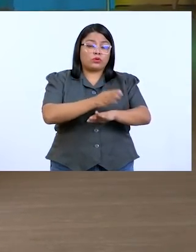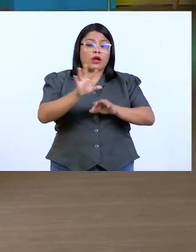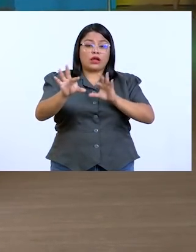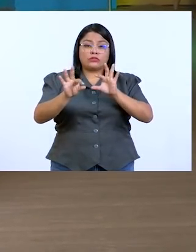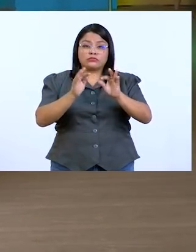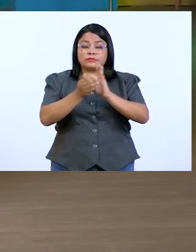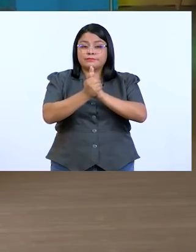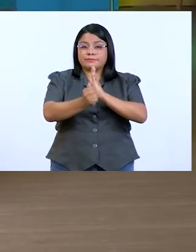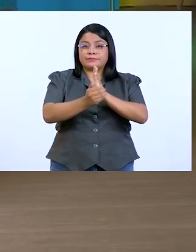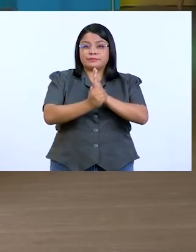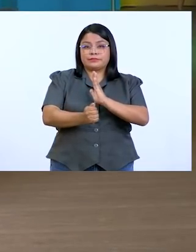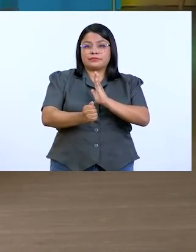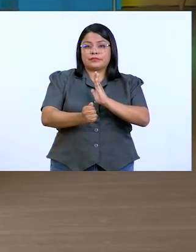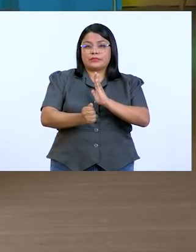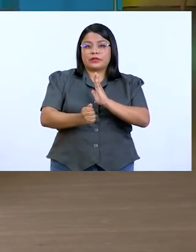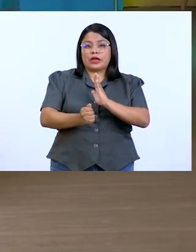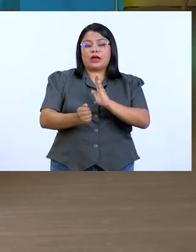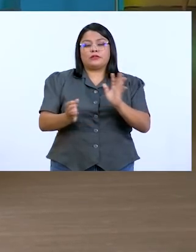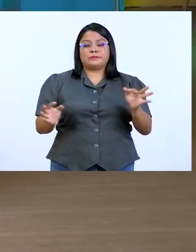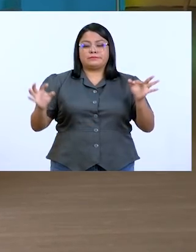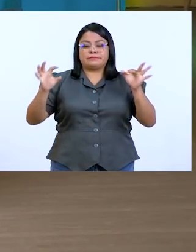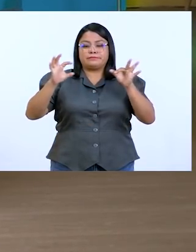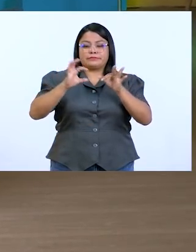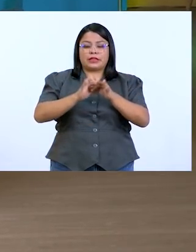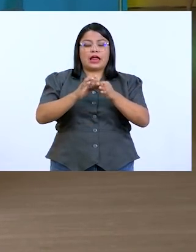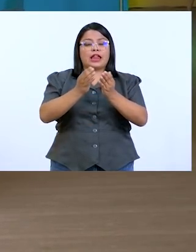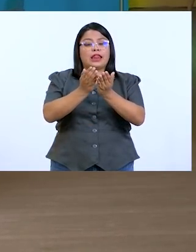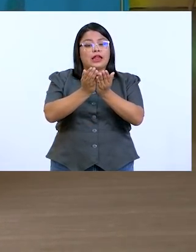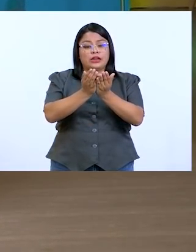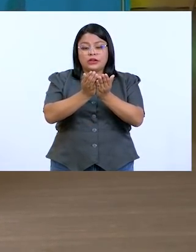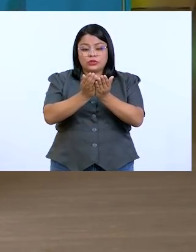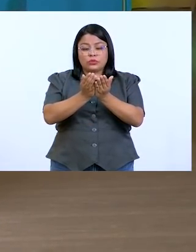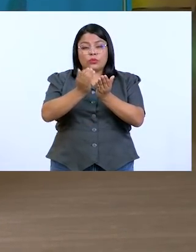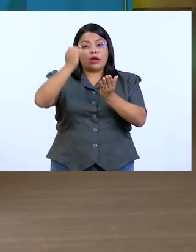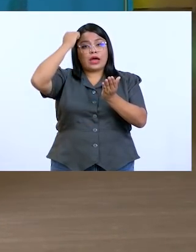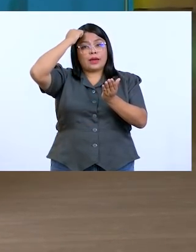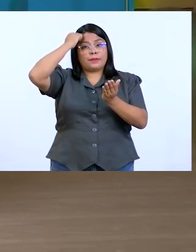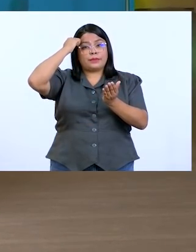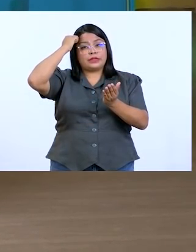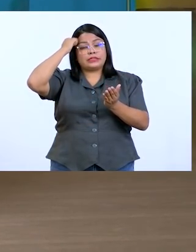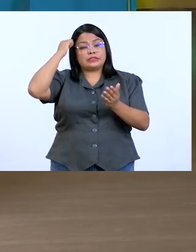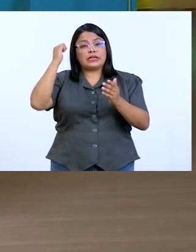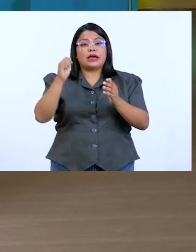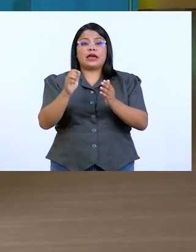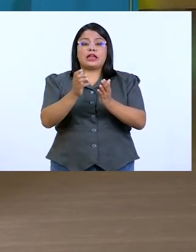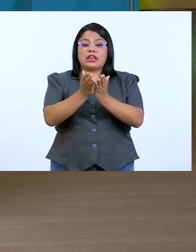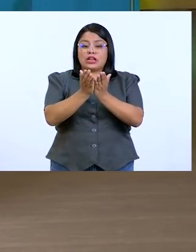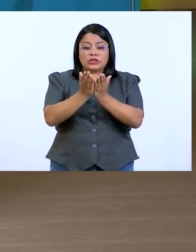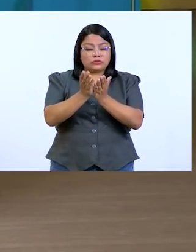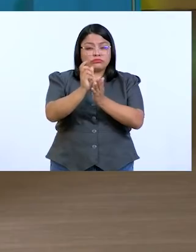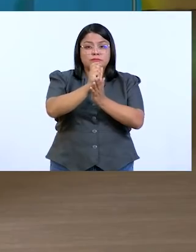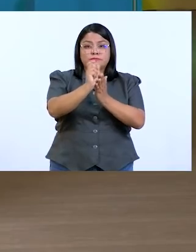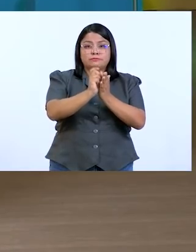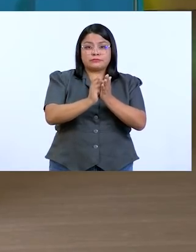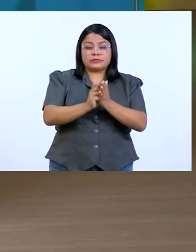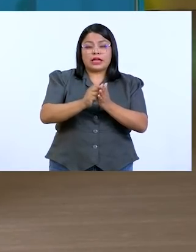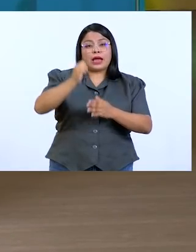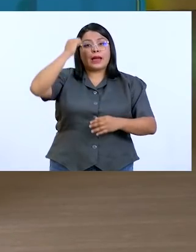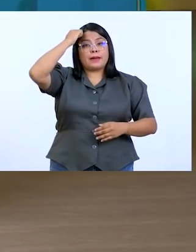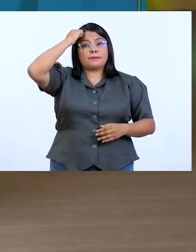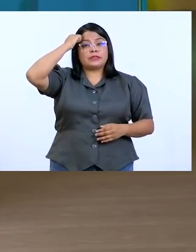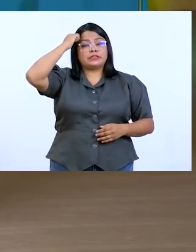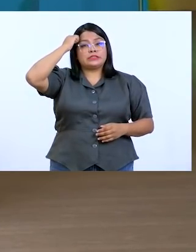paso ciertas habilidades, donde se articula la lectura, el aprendizaje de la lectoescritura,